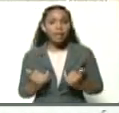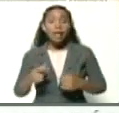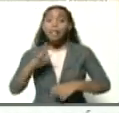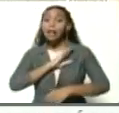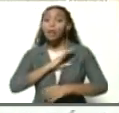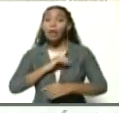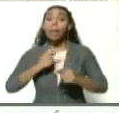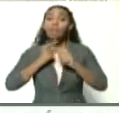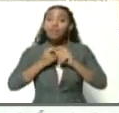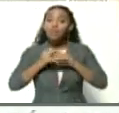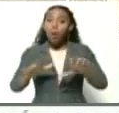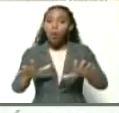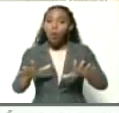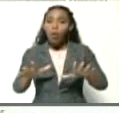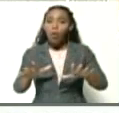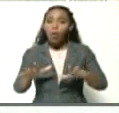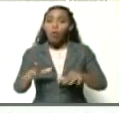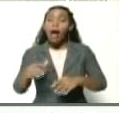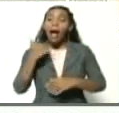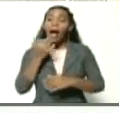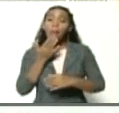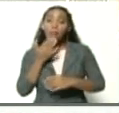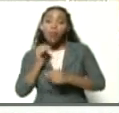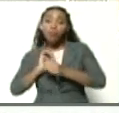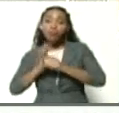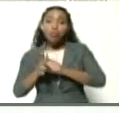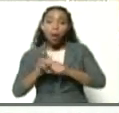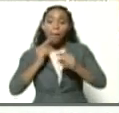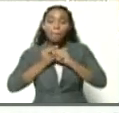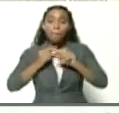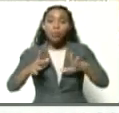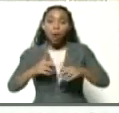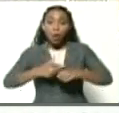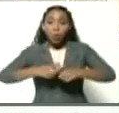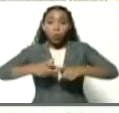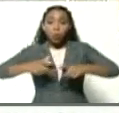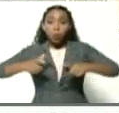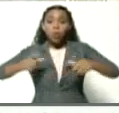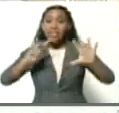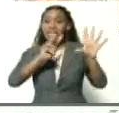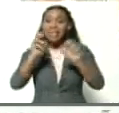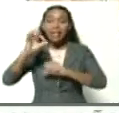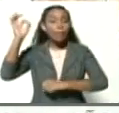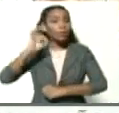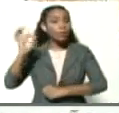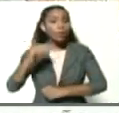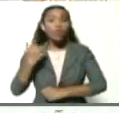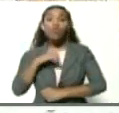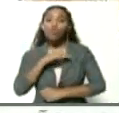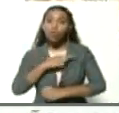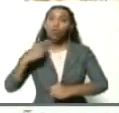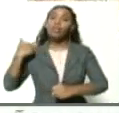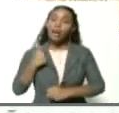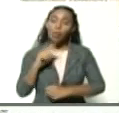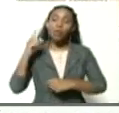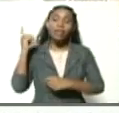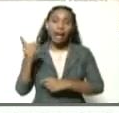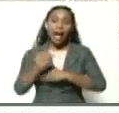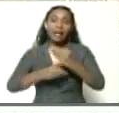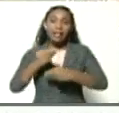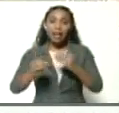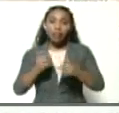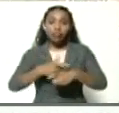que multiplicarnos. Si el COVID se multiplica y crece 70%, nosotros tenemos que